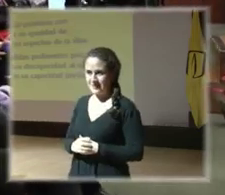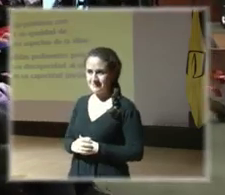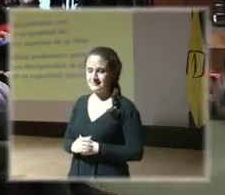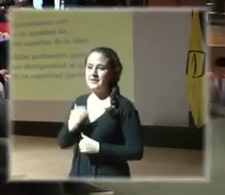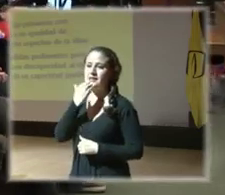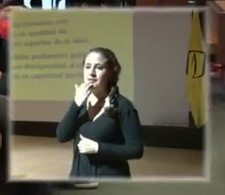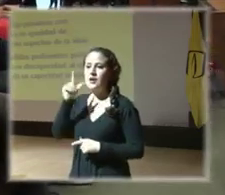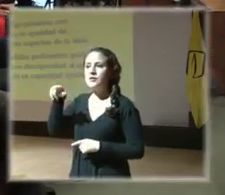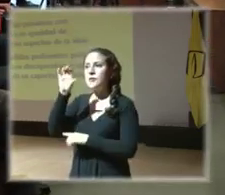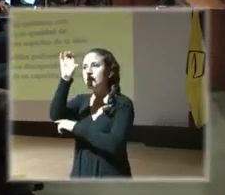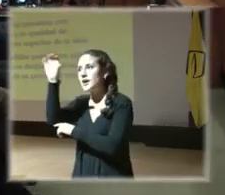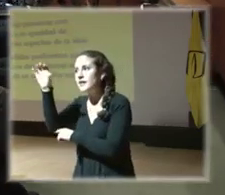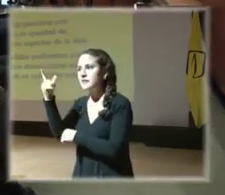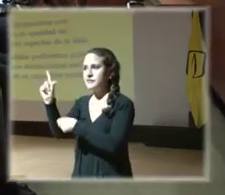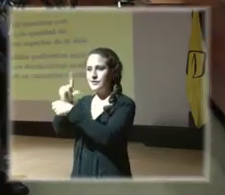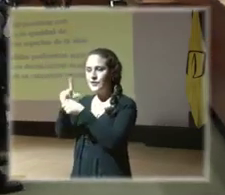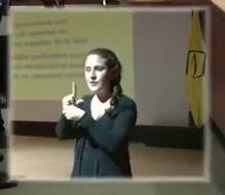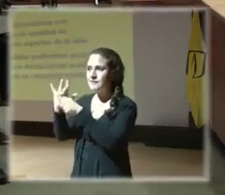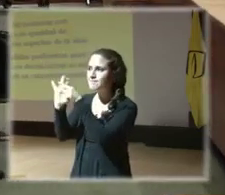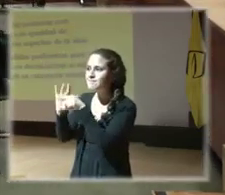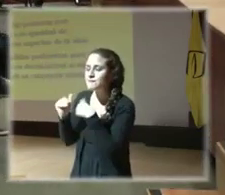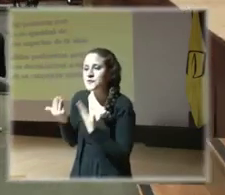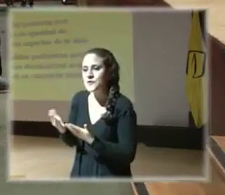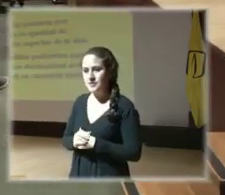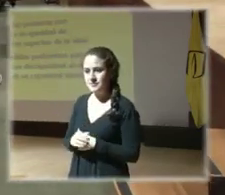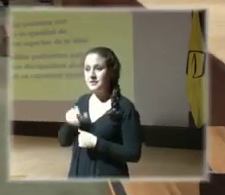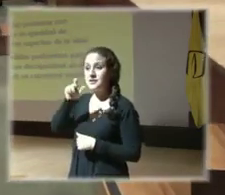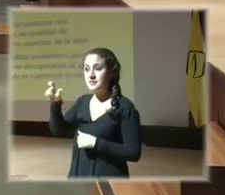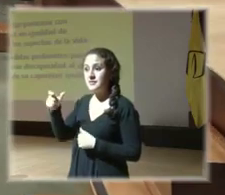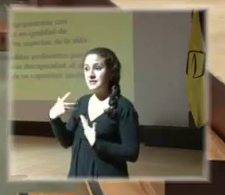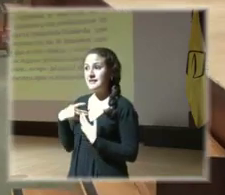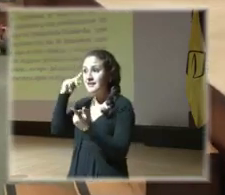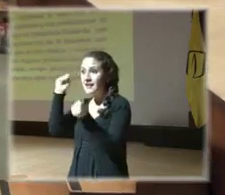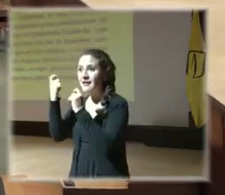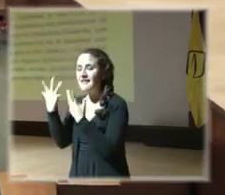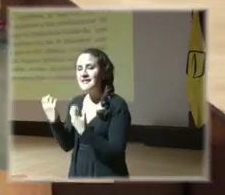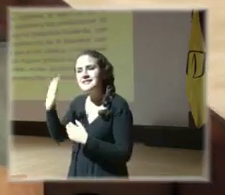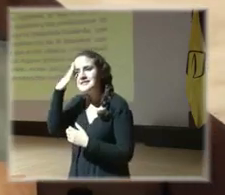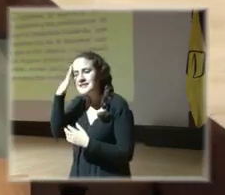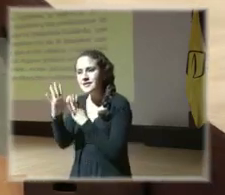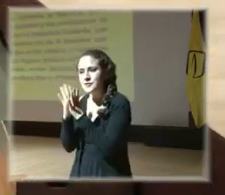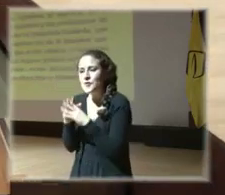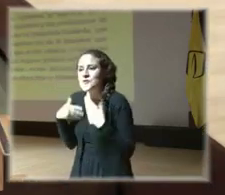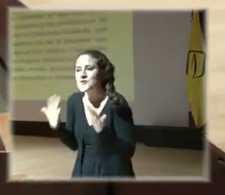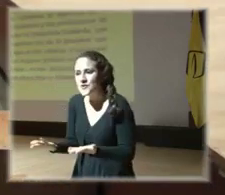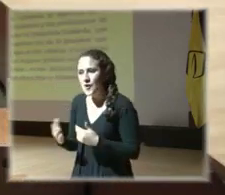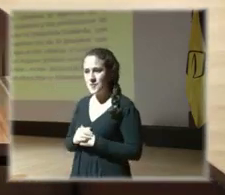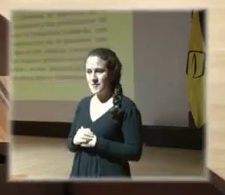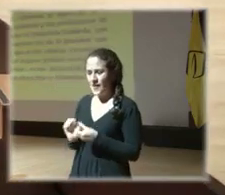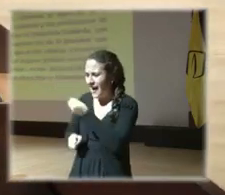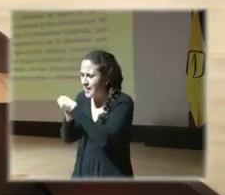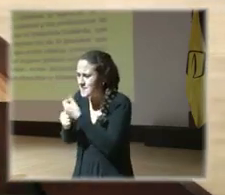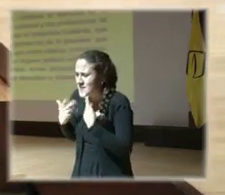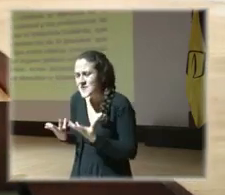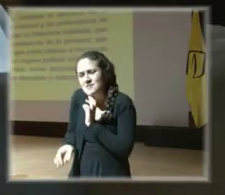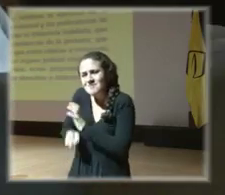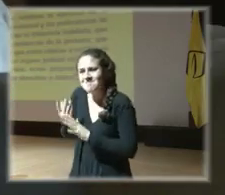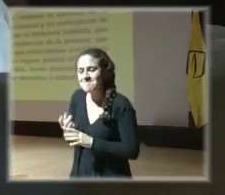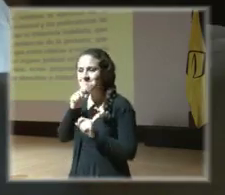países, localidades, porque las personas querían saber entonces cómo es ese sistema de apoyo, cómo lo